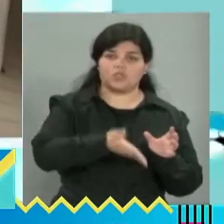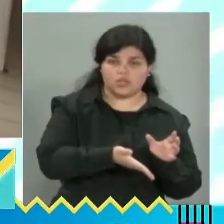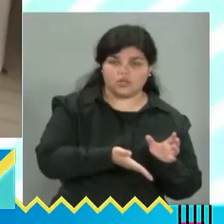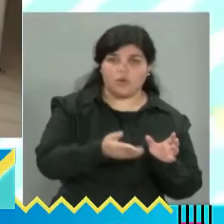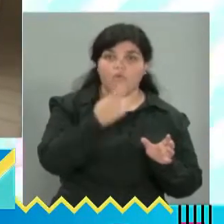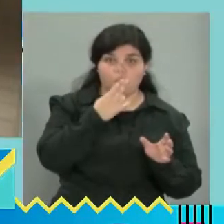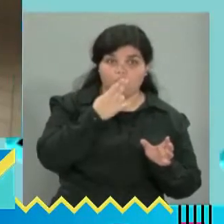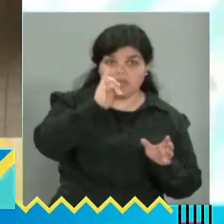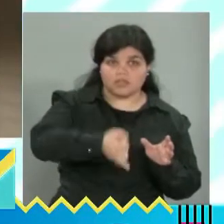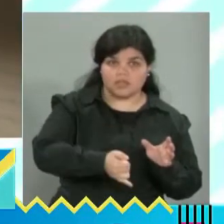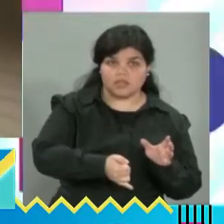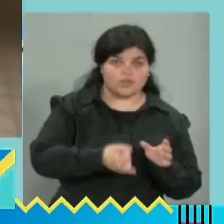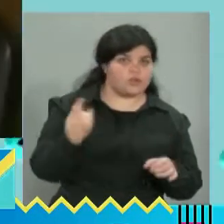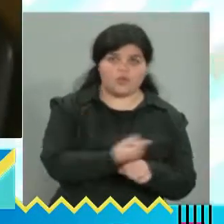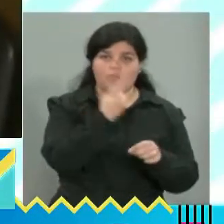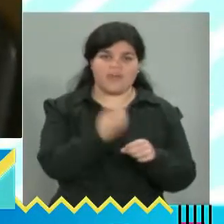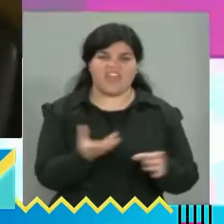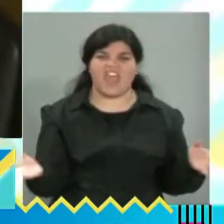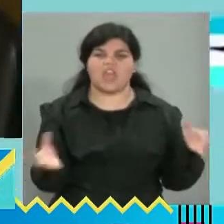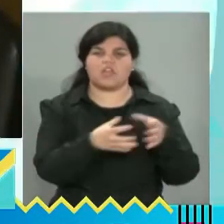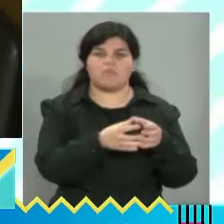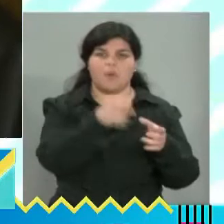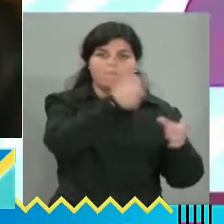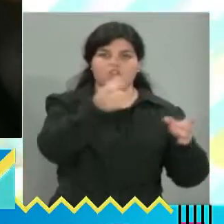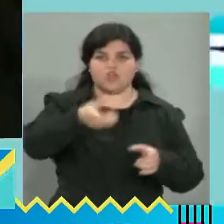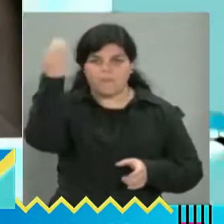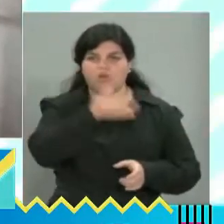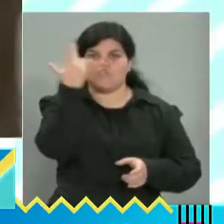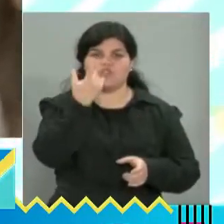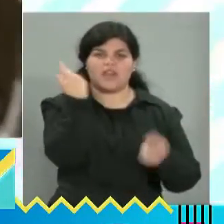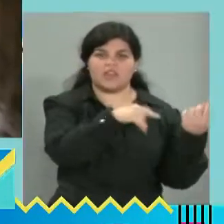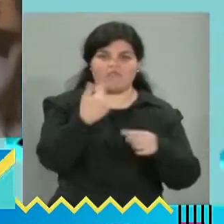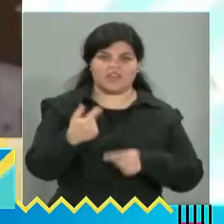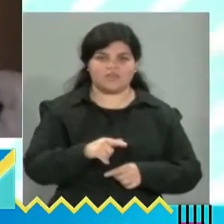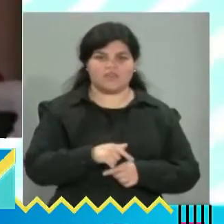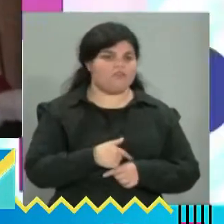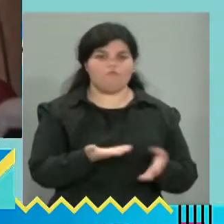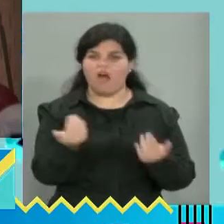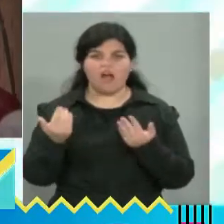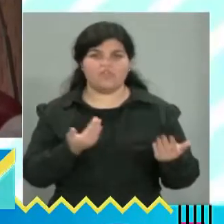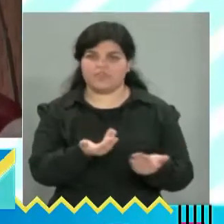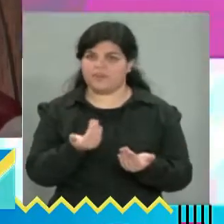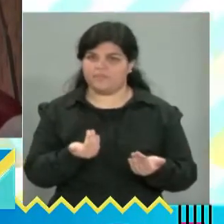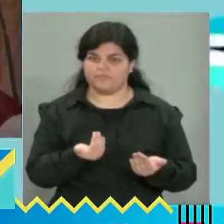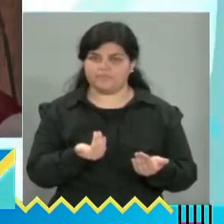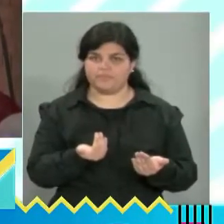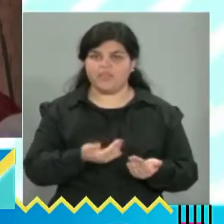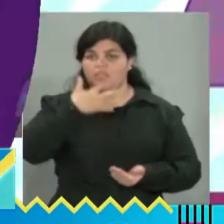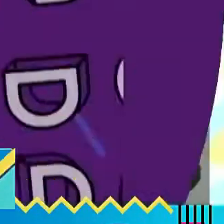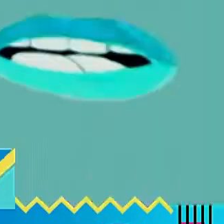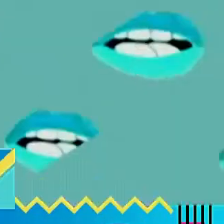tratar con equipos multidisciplinarios. No alcanzan ni siquiera en una sola obra social. Las obras sociales de por sí no